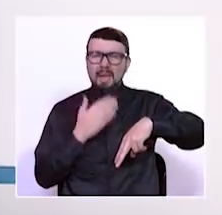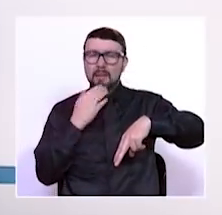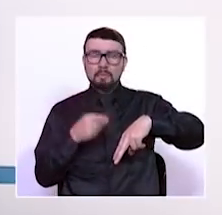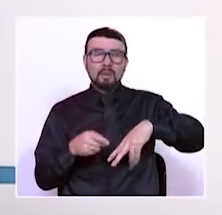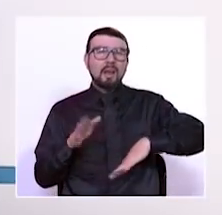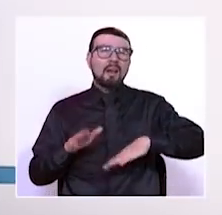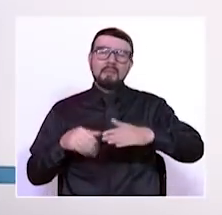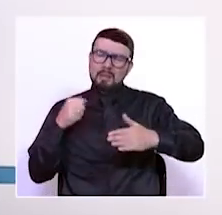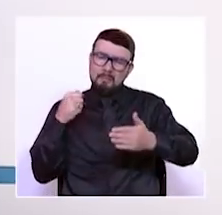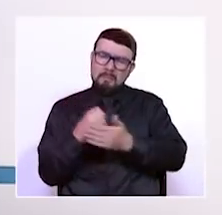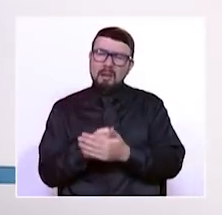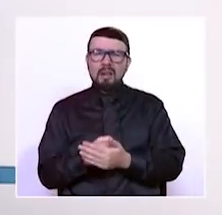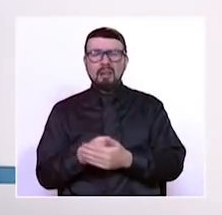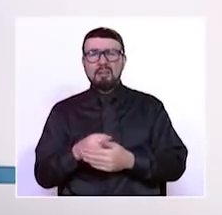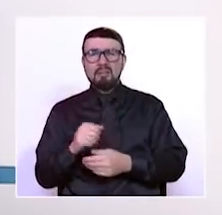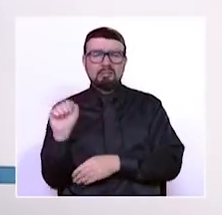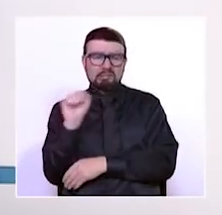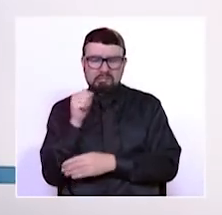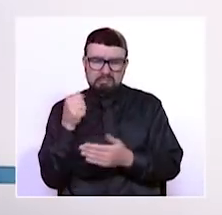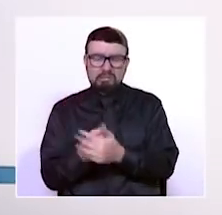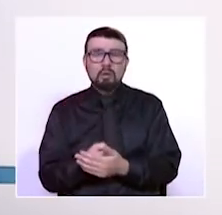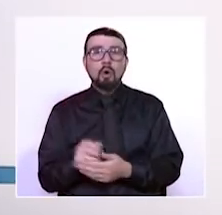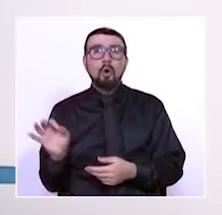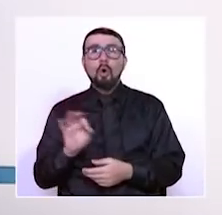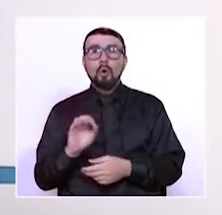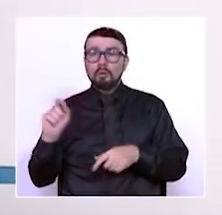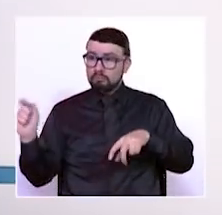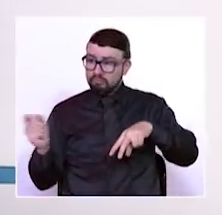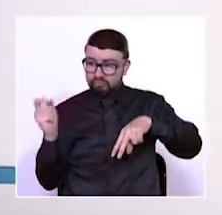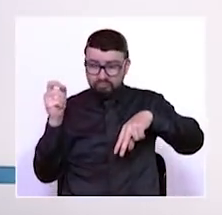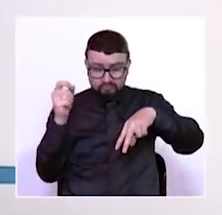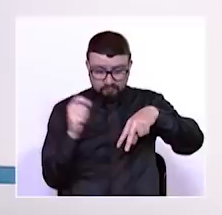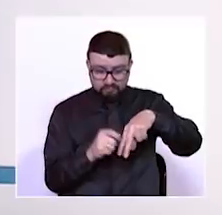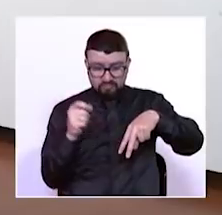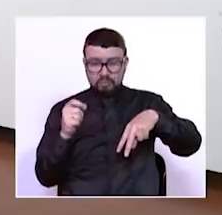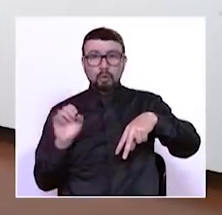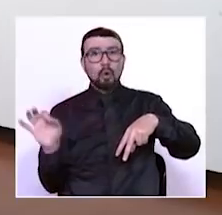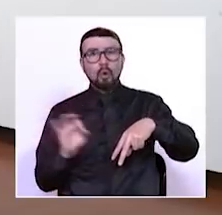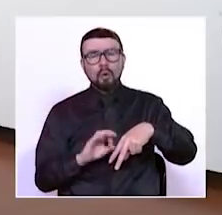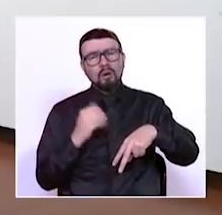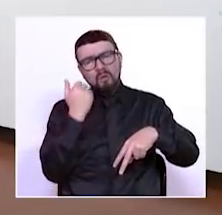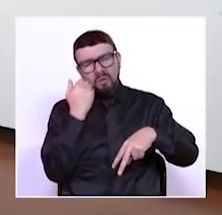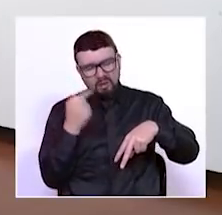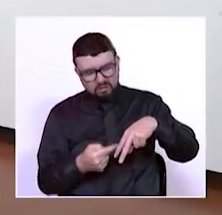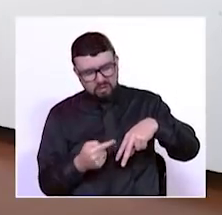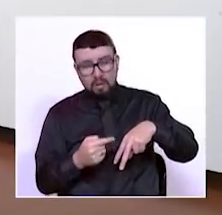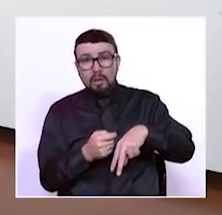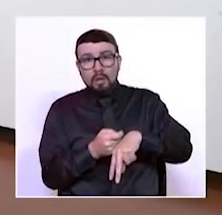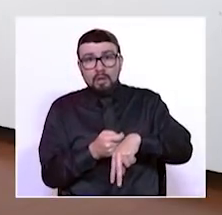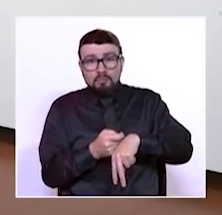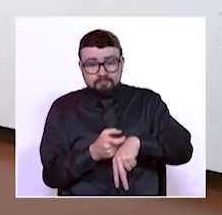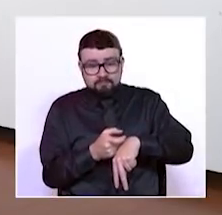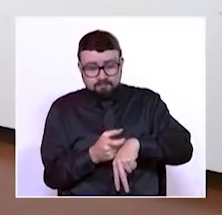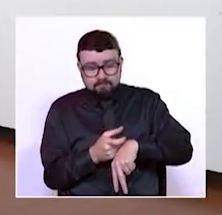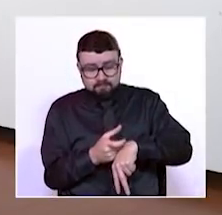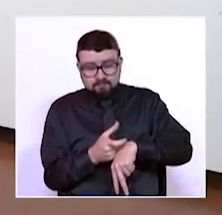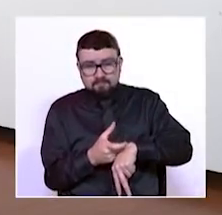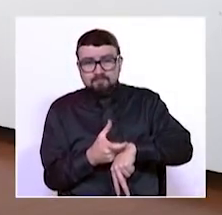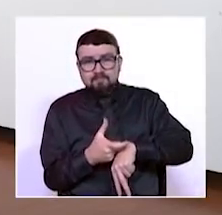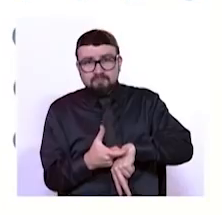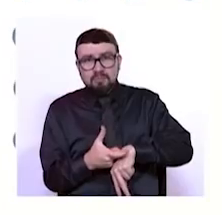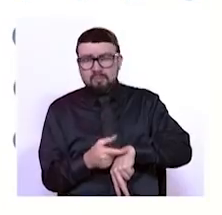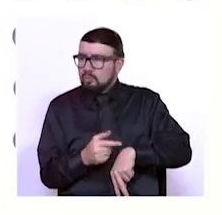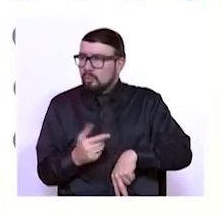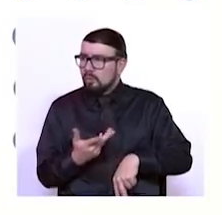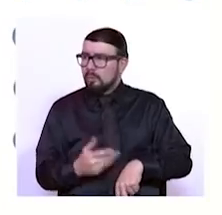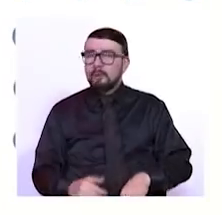accidente o una picadura o ciertos procesos patológicos terminan en una úlcera varicosa. Es cierto, vamos a desarrollar